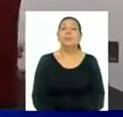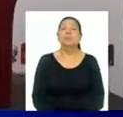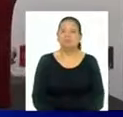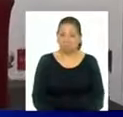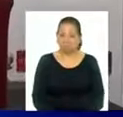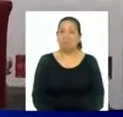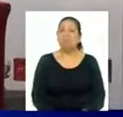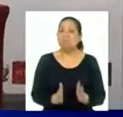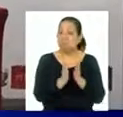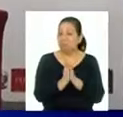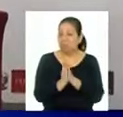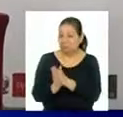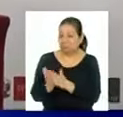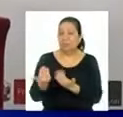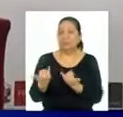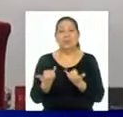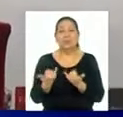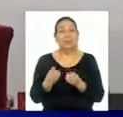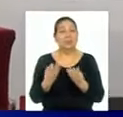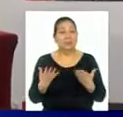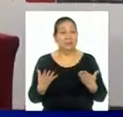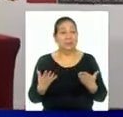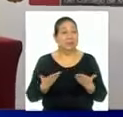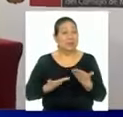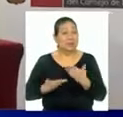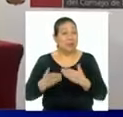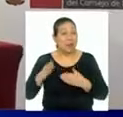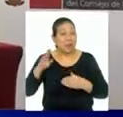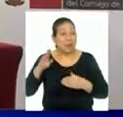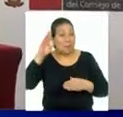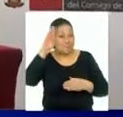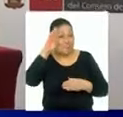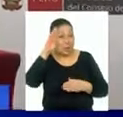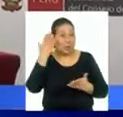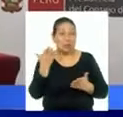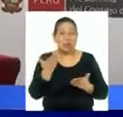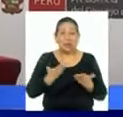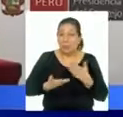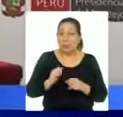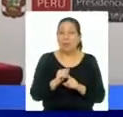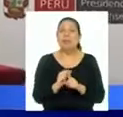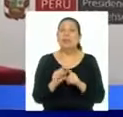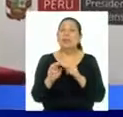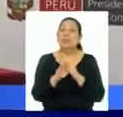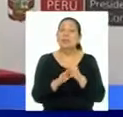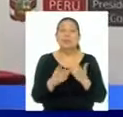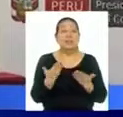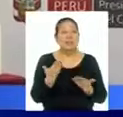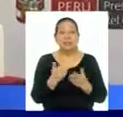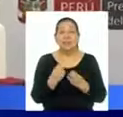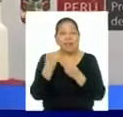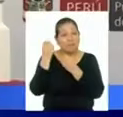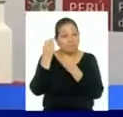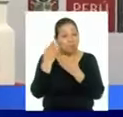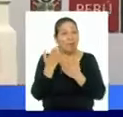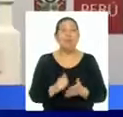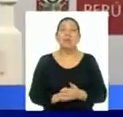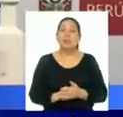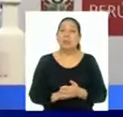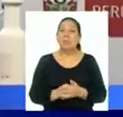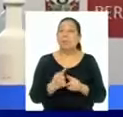Sí, las operaciones policiales, tanto las macrooperaciones policiales como las microoperaciones policiales, se basan en información de